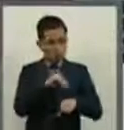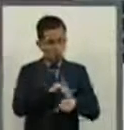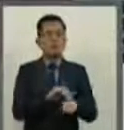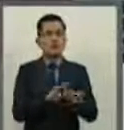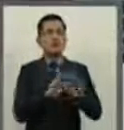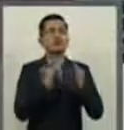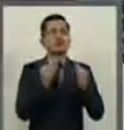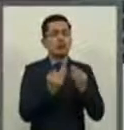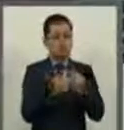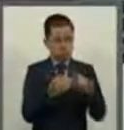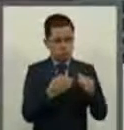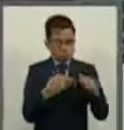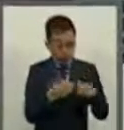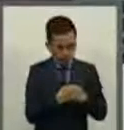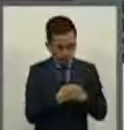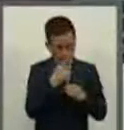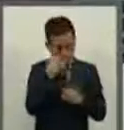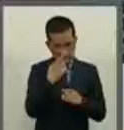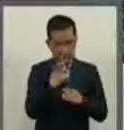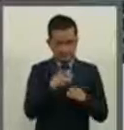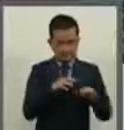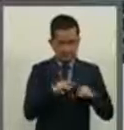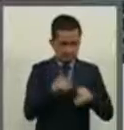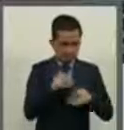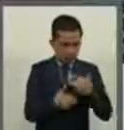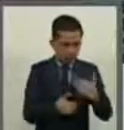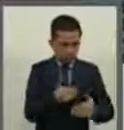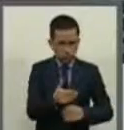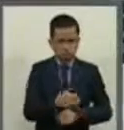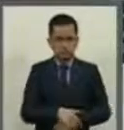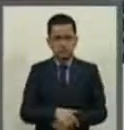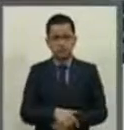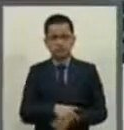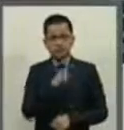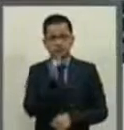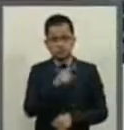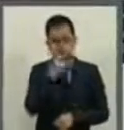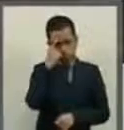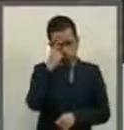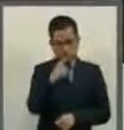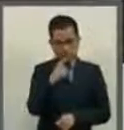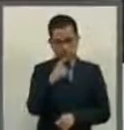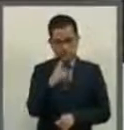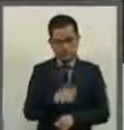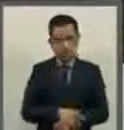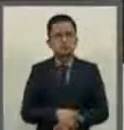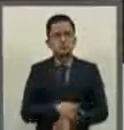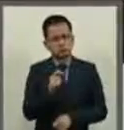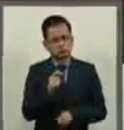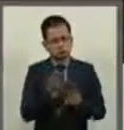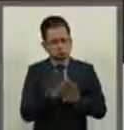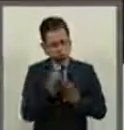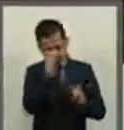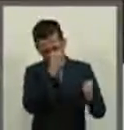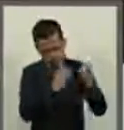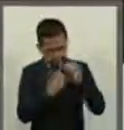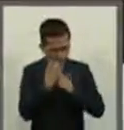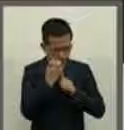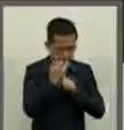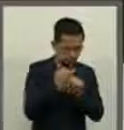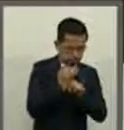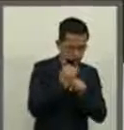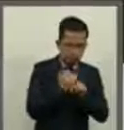la coordinación integral de las tareas, así como para el análisis y la sistematización de